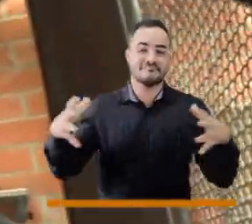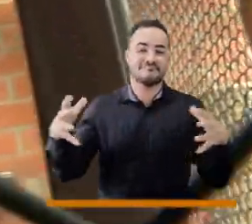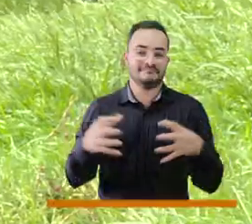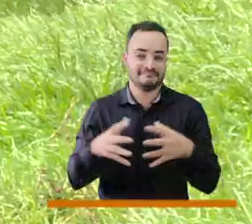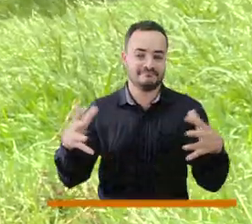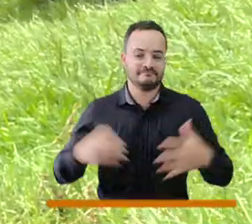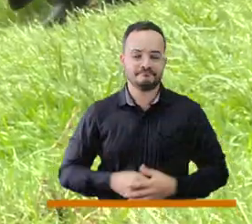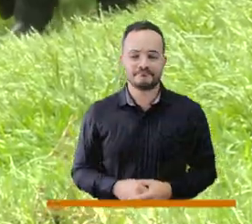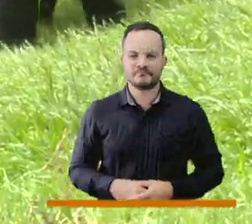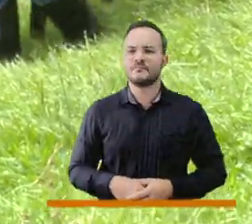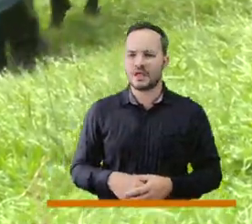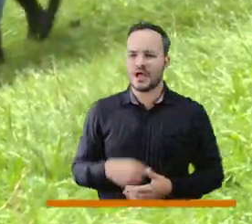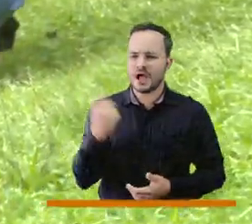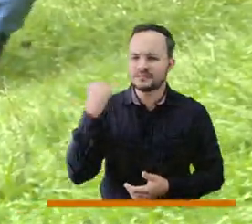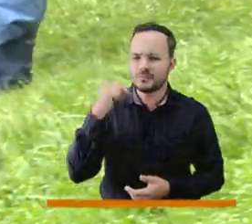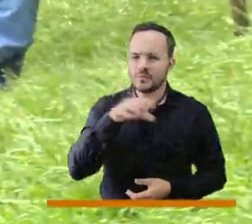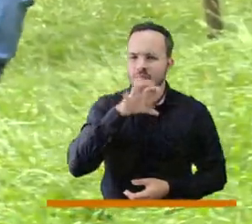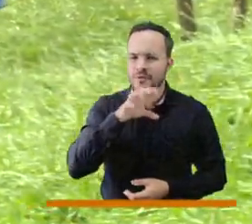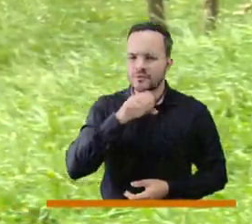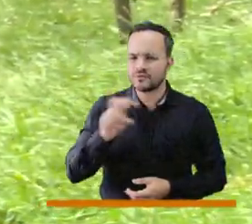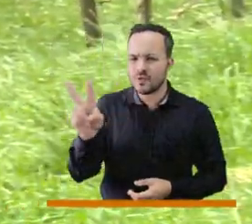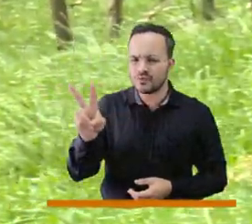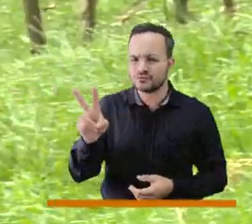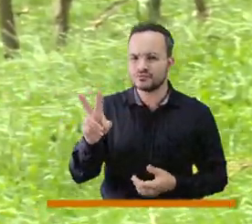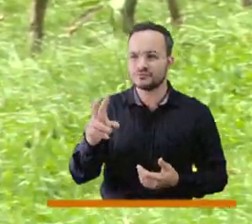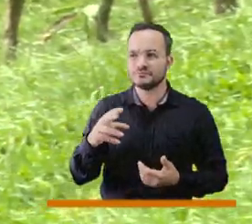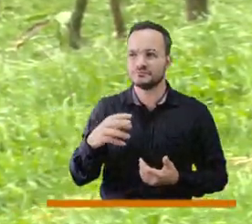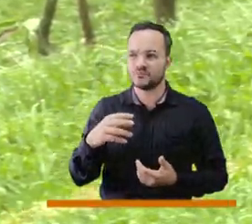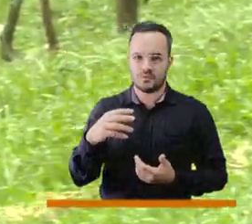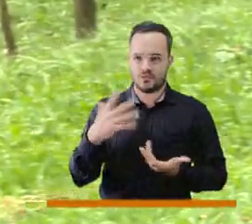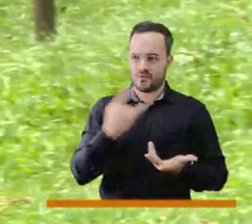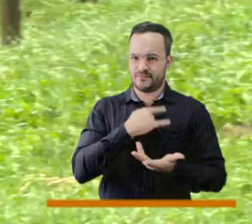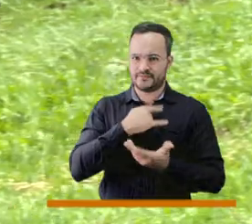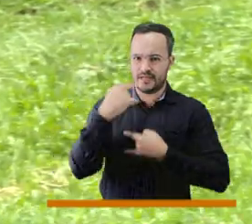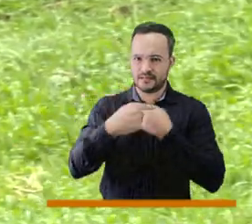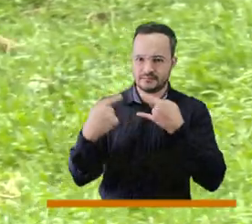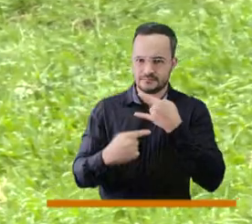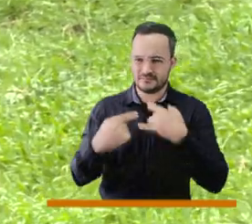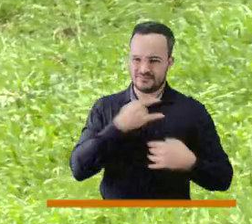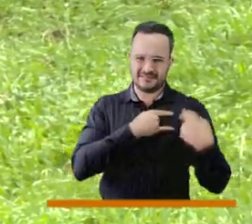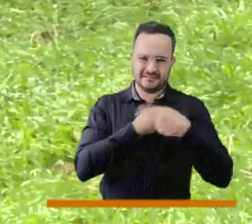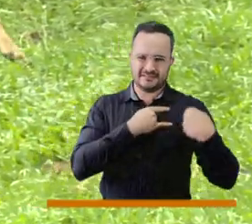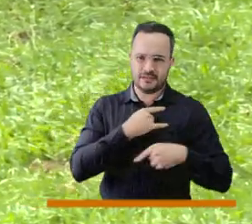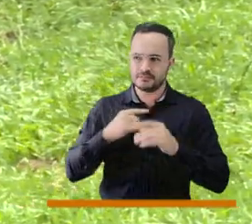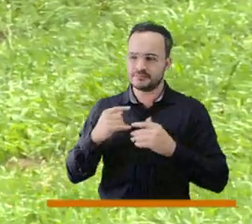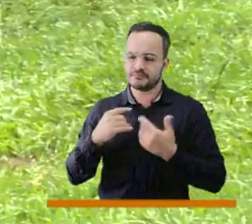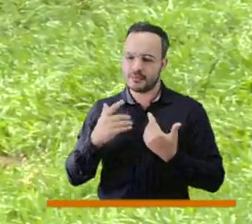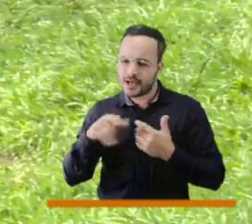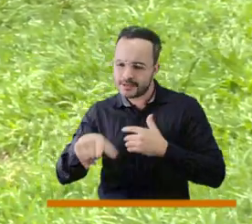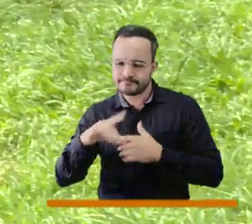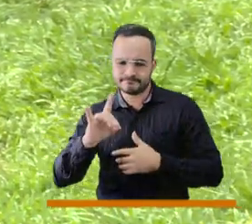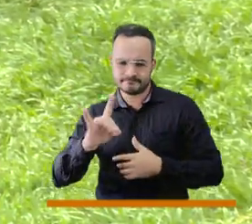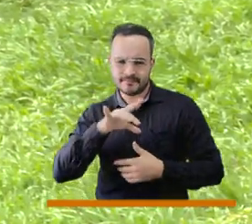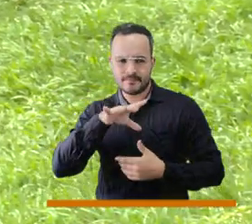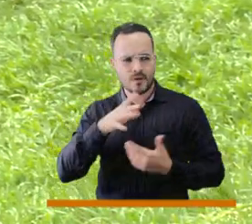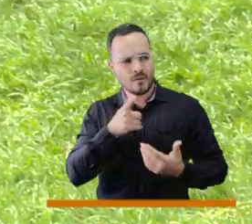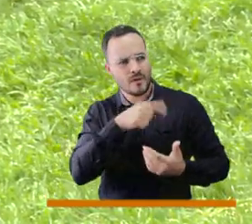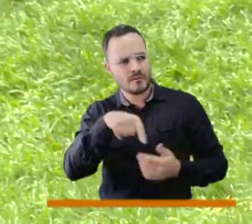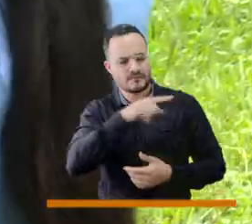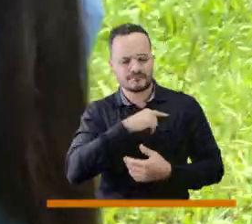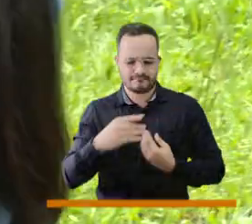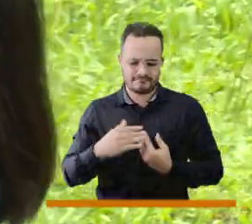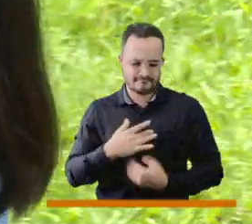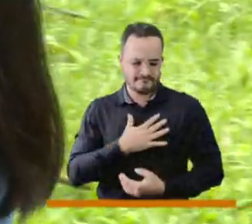sabemos que hubo 2 perritos que rescataron y desde la universidad los formaron para ser perritos de